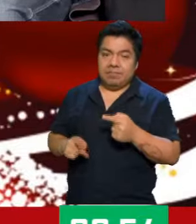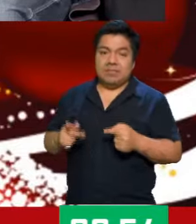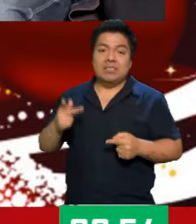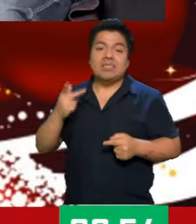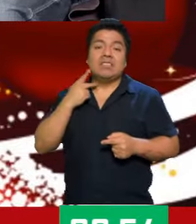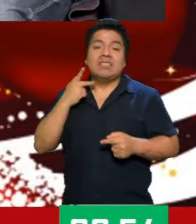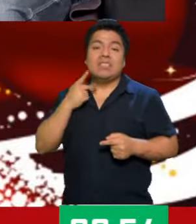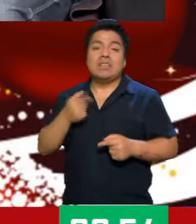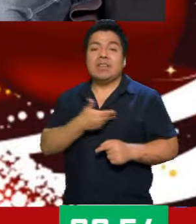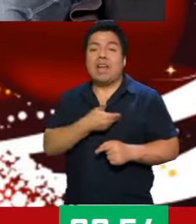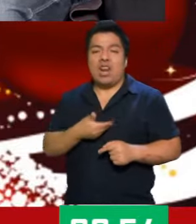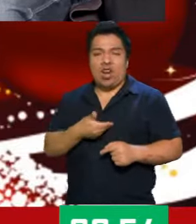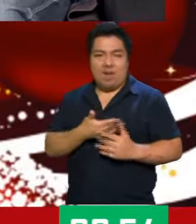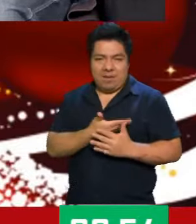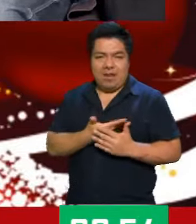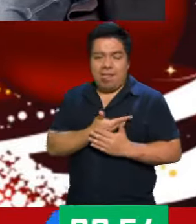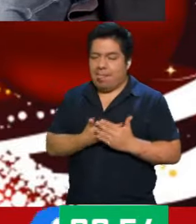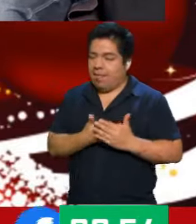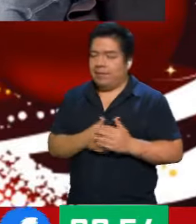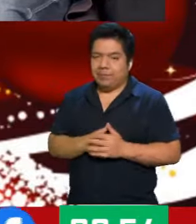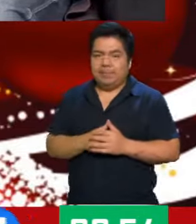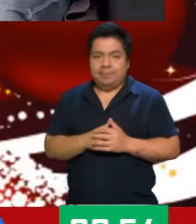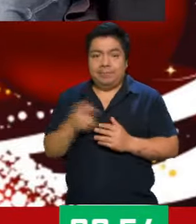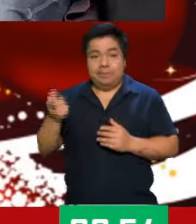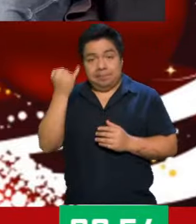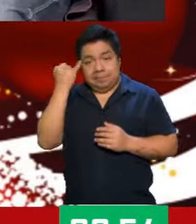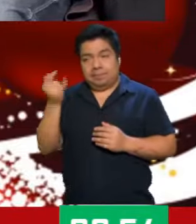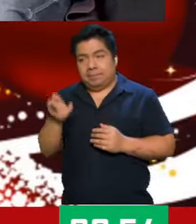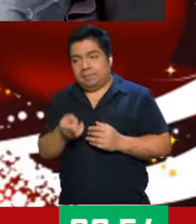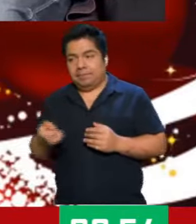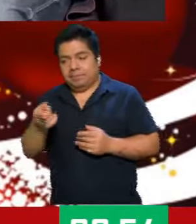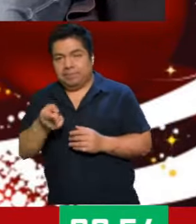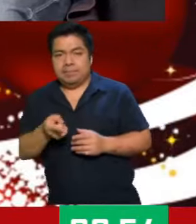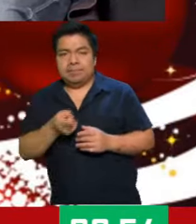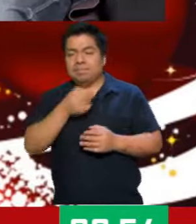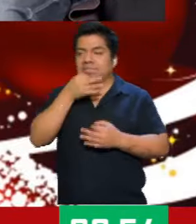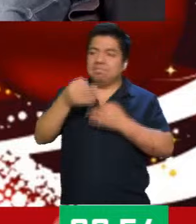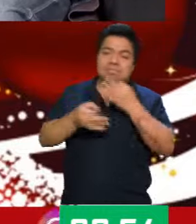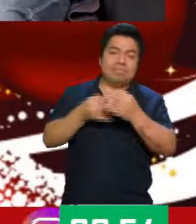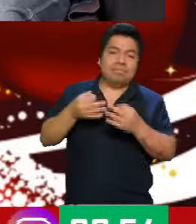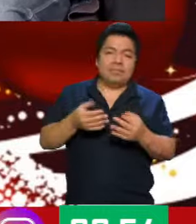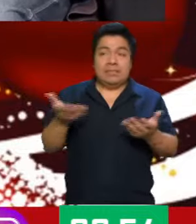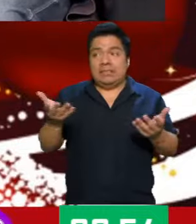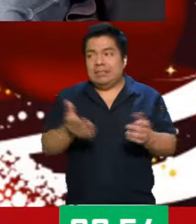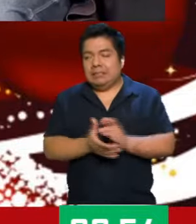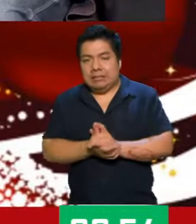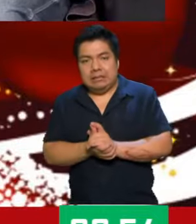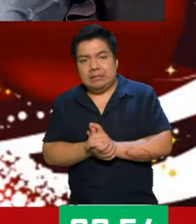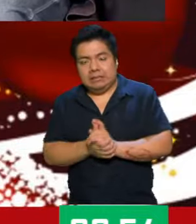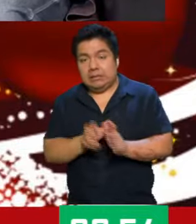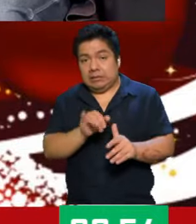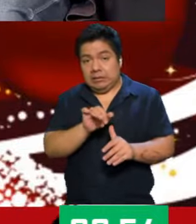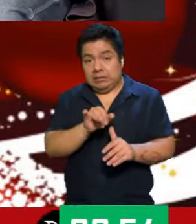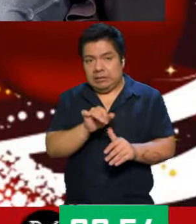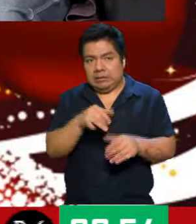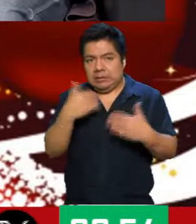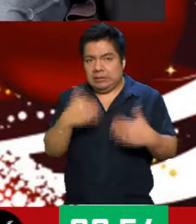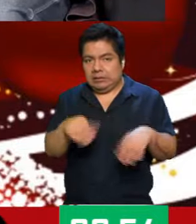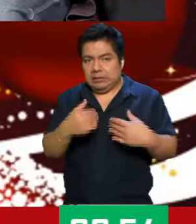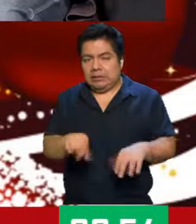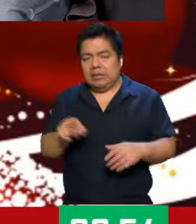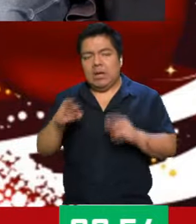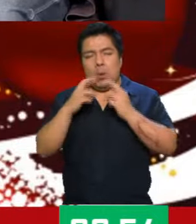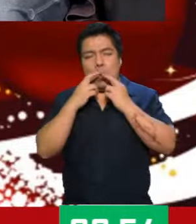los moches. Claro, y ella lo diga. La ideología, el discurso demagógico, tuvo una expresión muy clara en